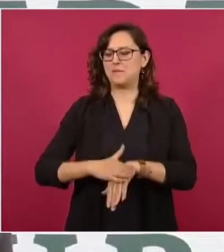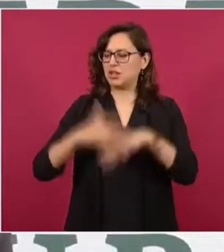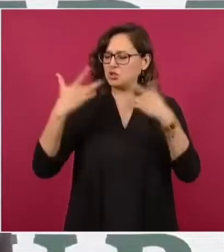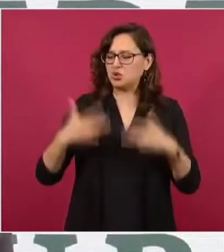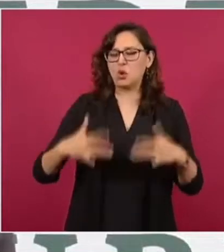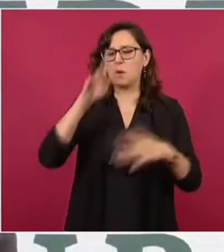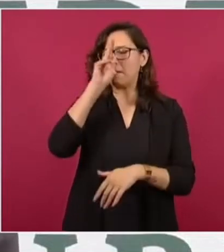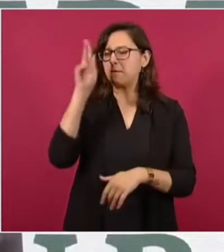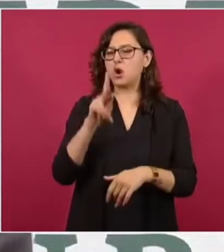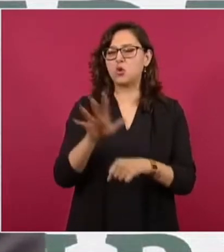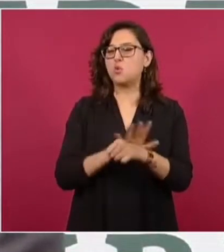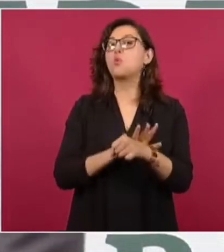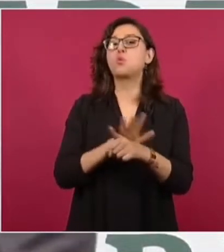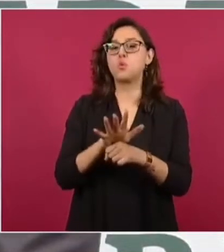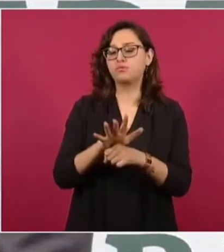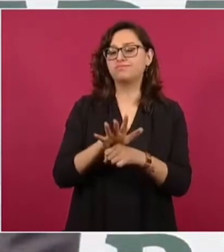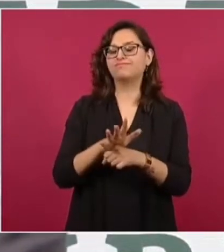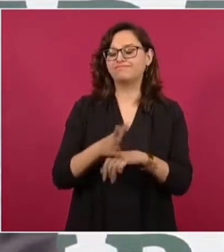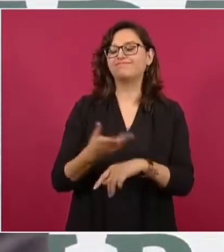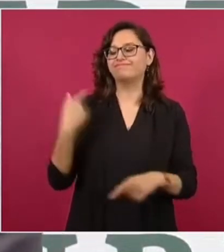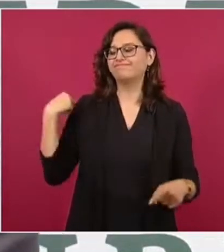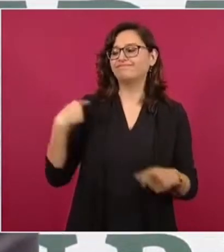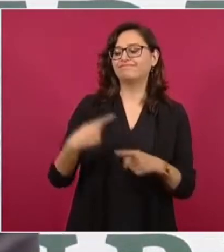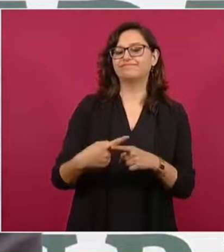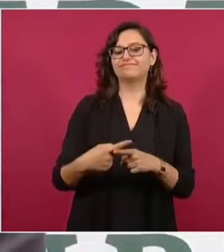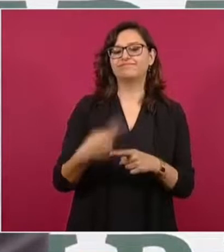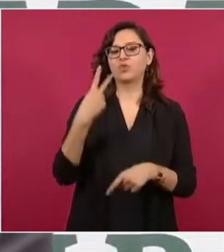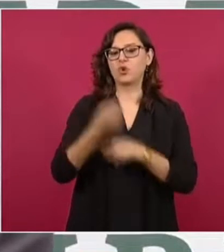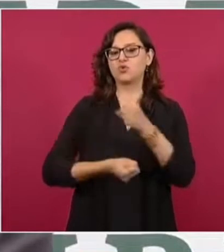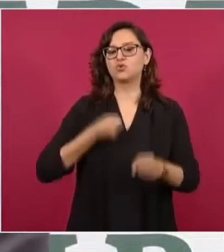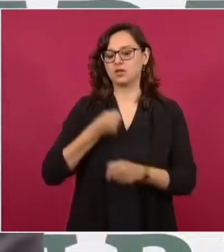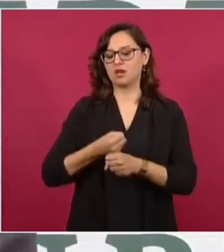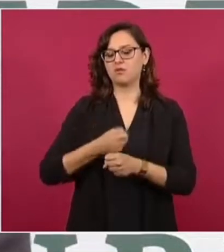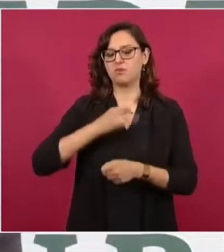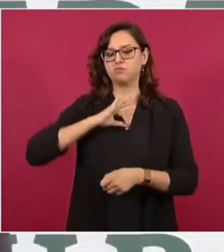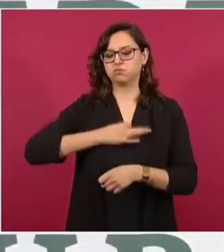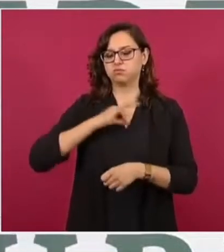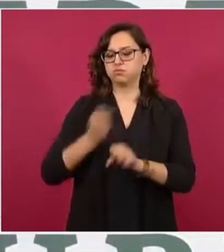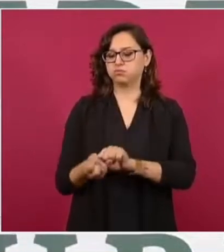pandemia que padecimos en los 2 últimos años.